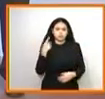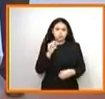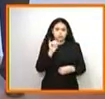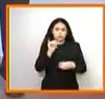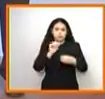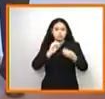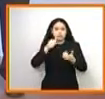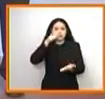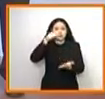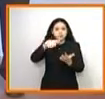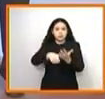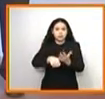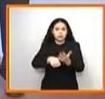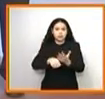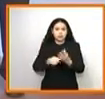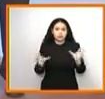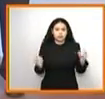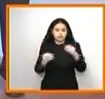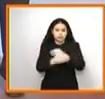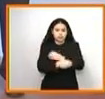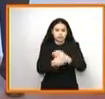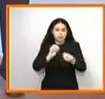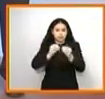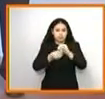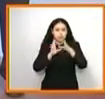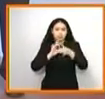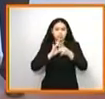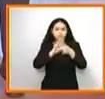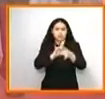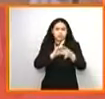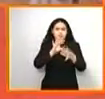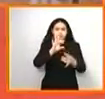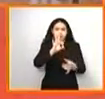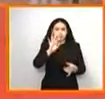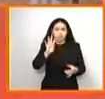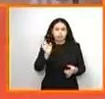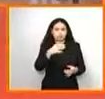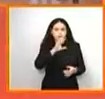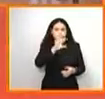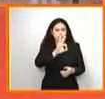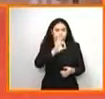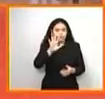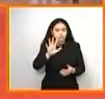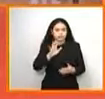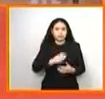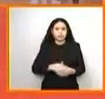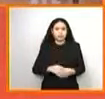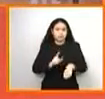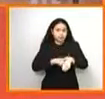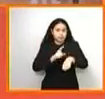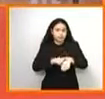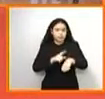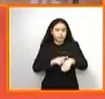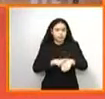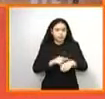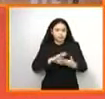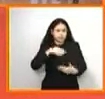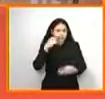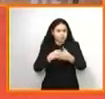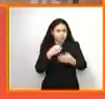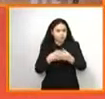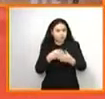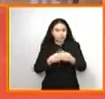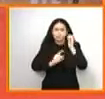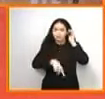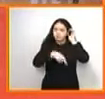carta astrológica cáncer, números relacionados 94 y 95. Ha llegado el momento de aumentar tu dinero con